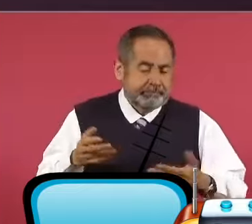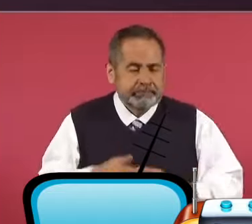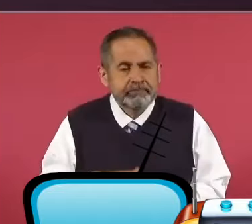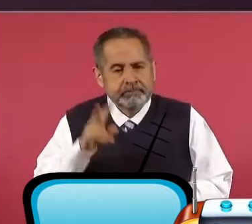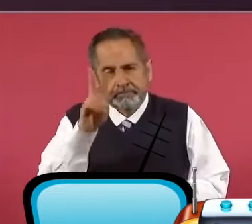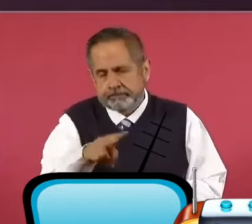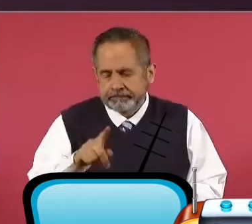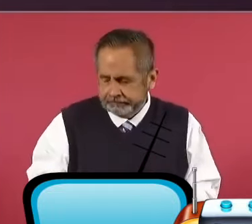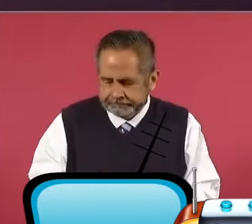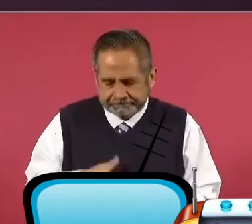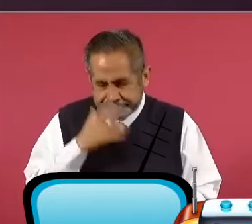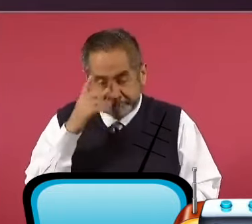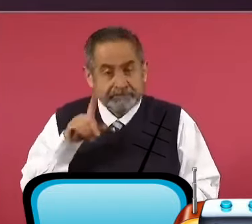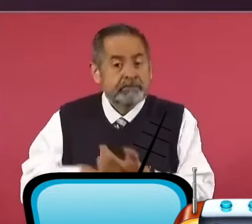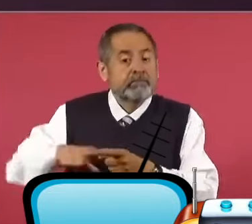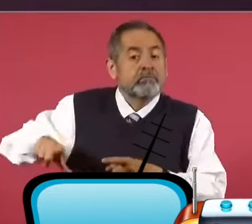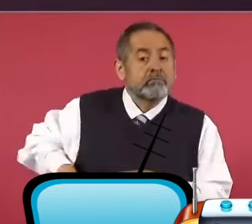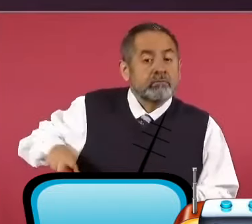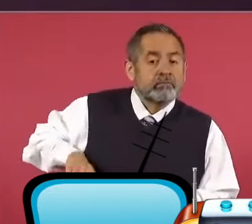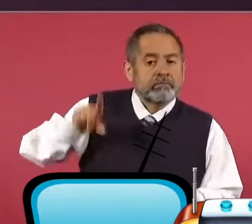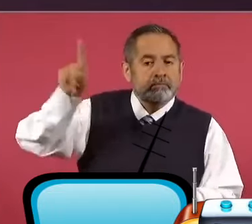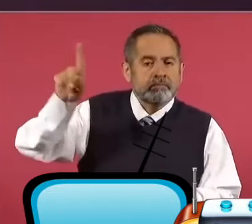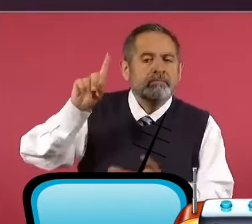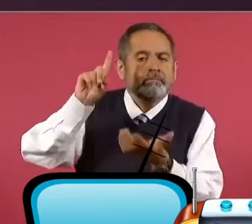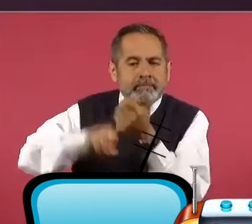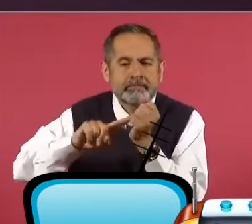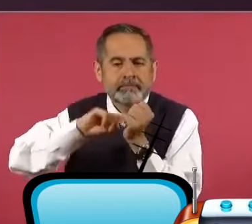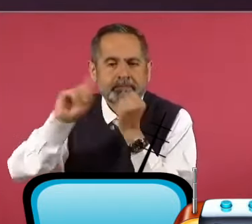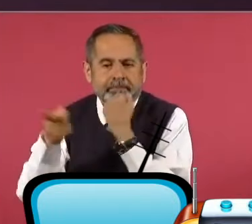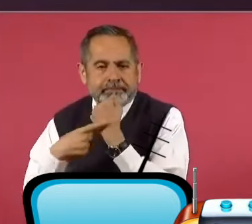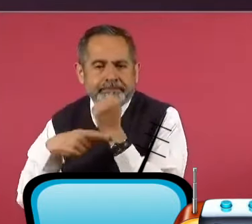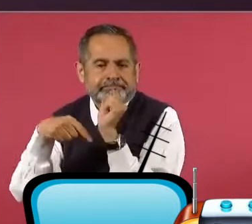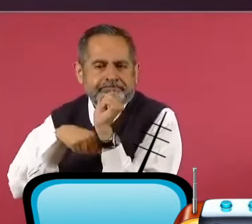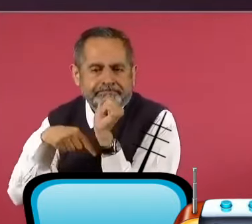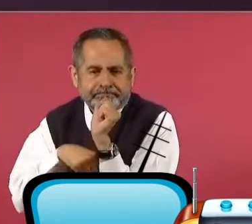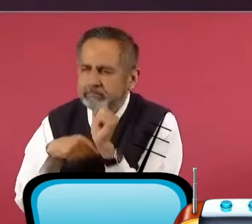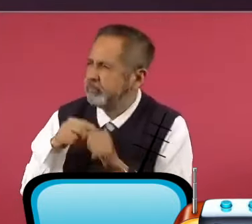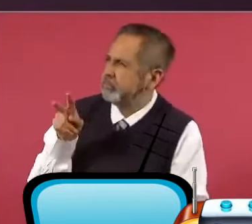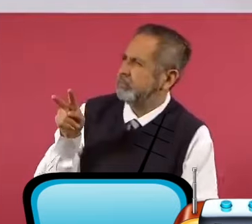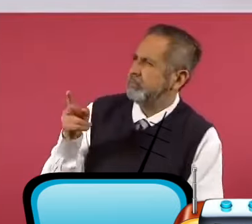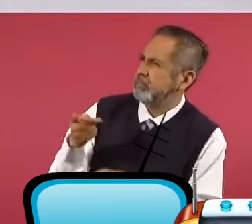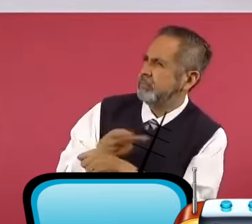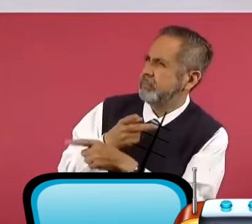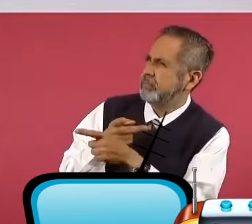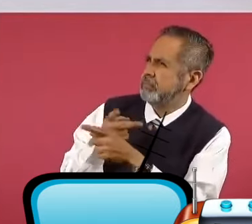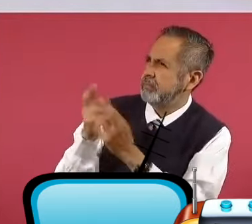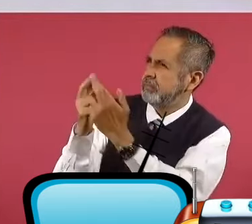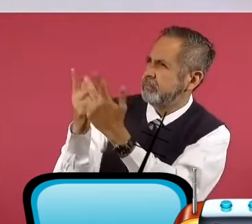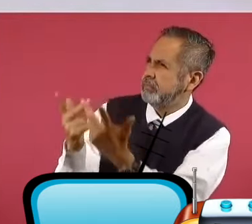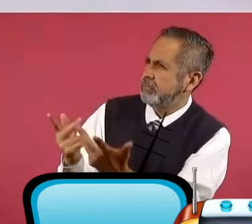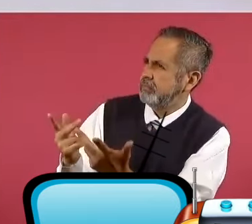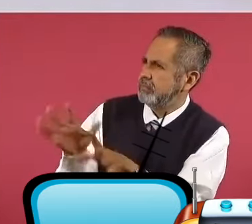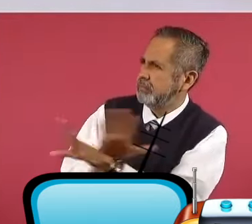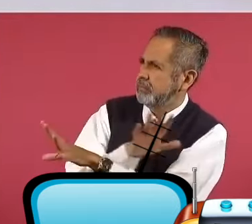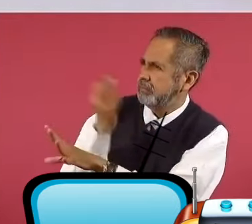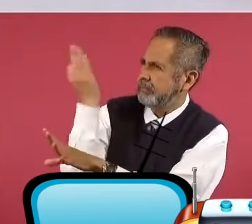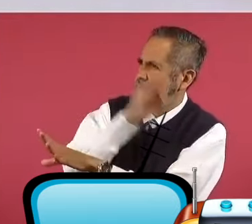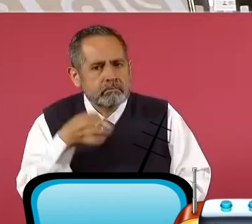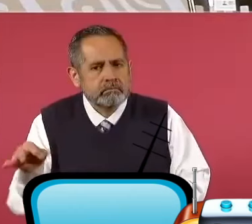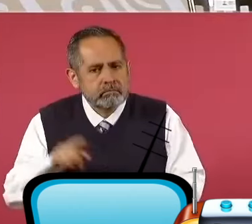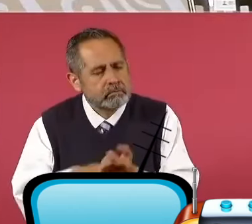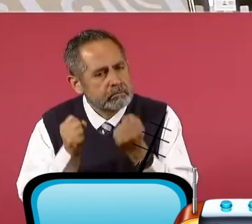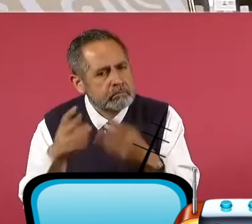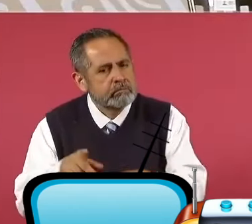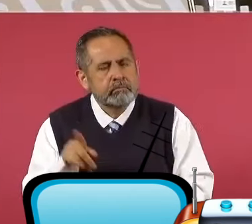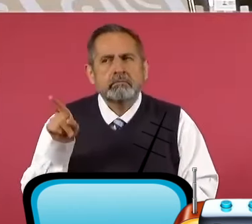decir abiertamente, que el gobierno de Austria algo esconde con el penacho. No sé si está roto, está reemplazado, algo hay.